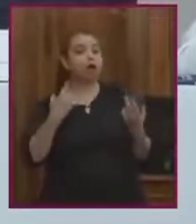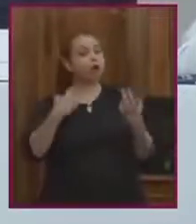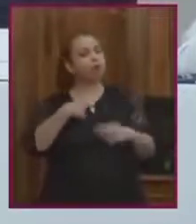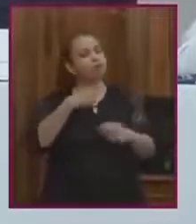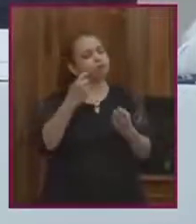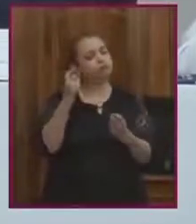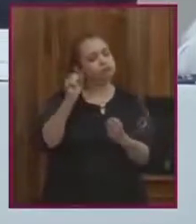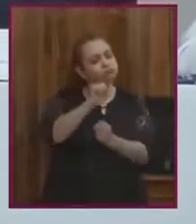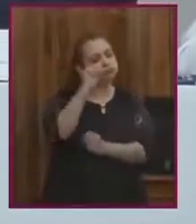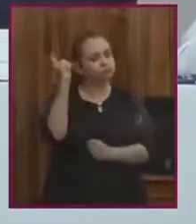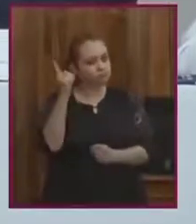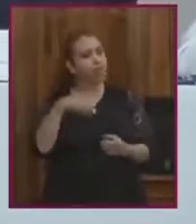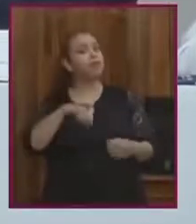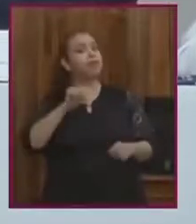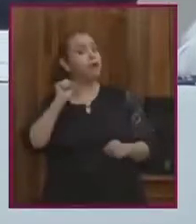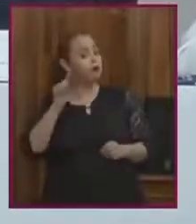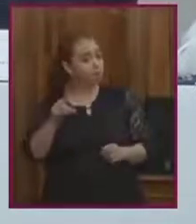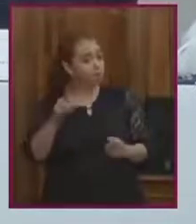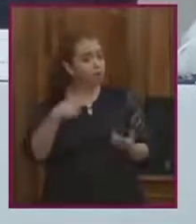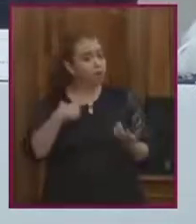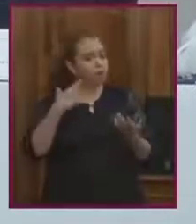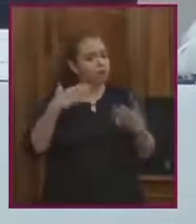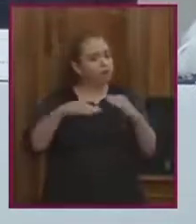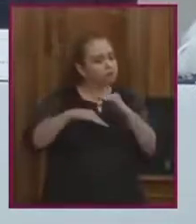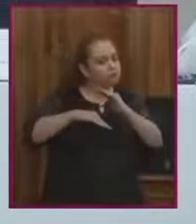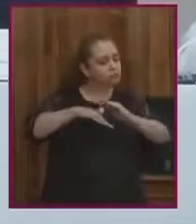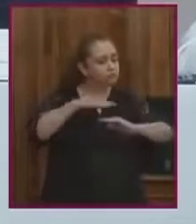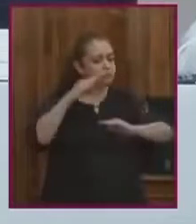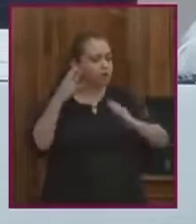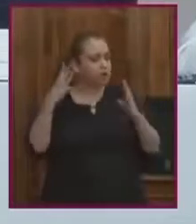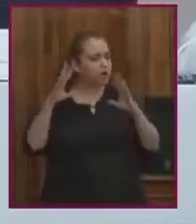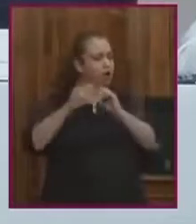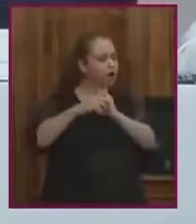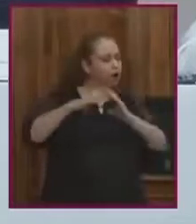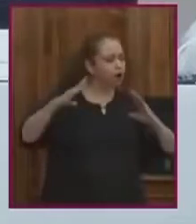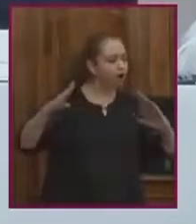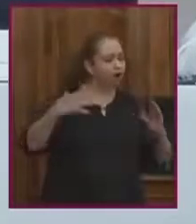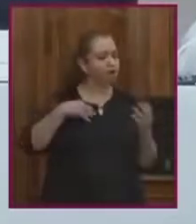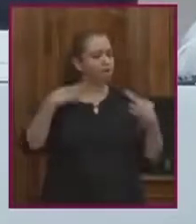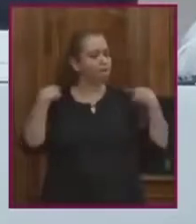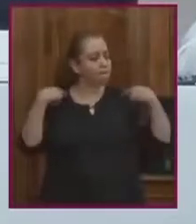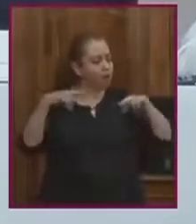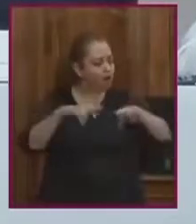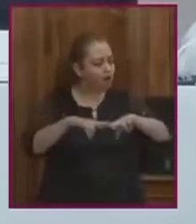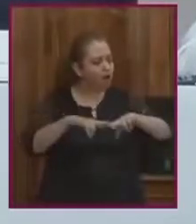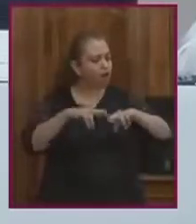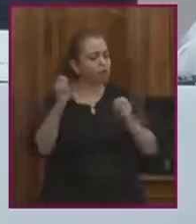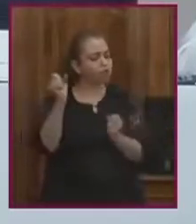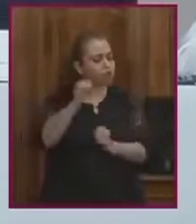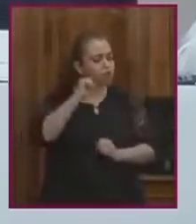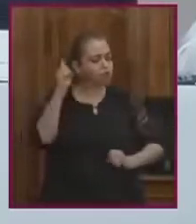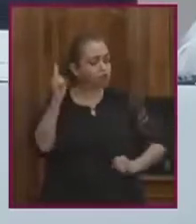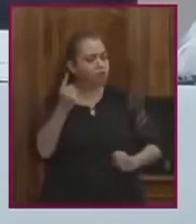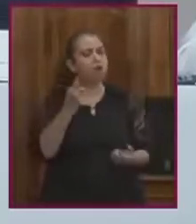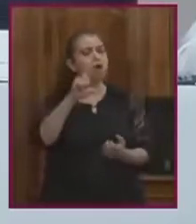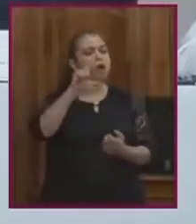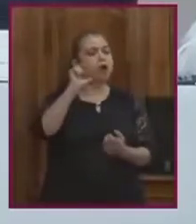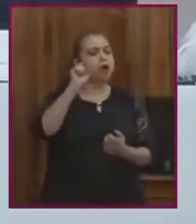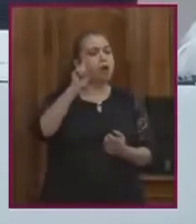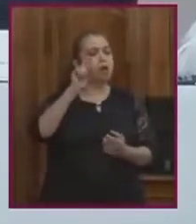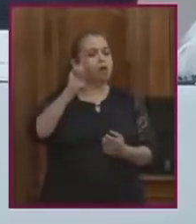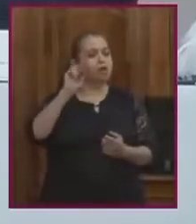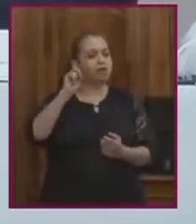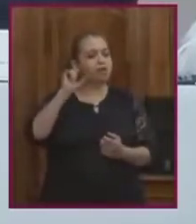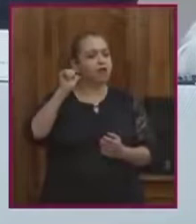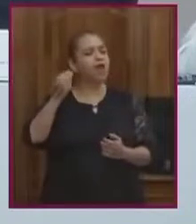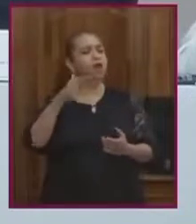académicos, pero sobre todo con grandes profesoras y profesores y académicos como Laura Guzmán,